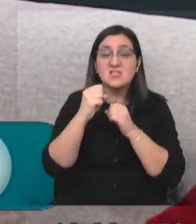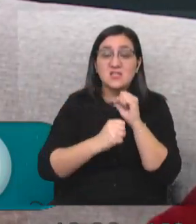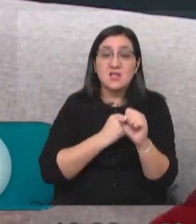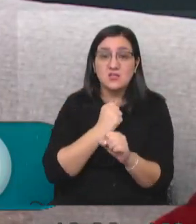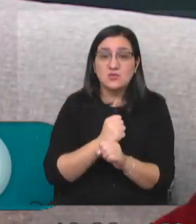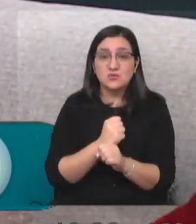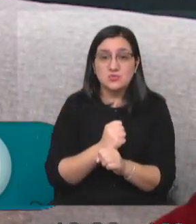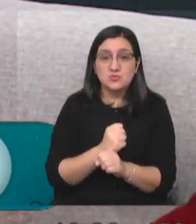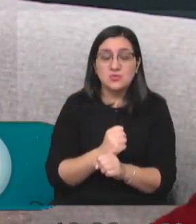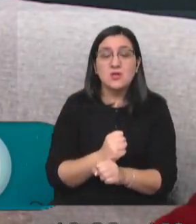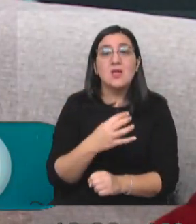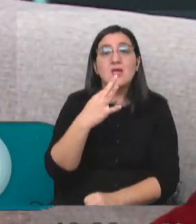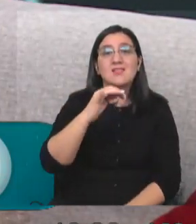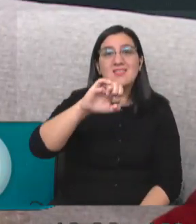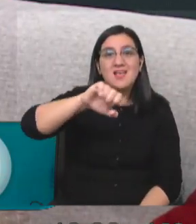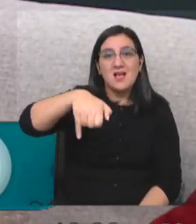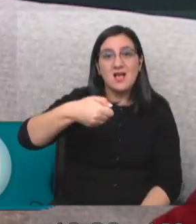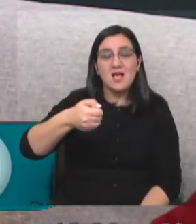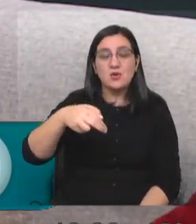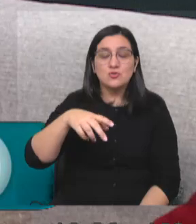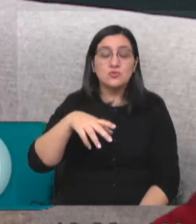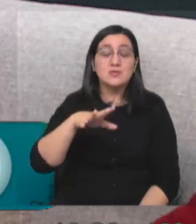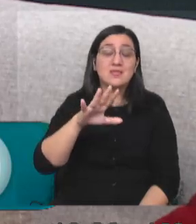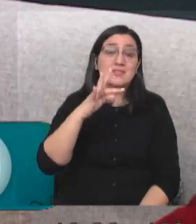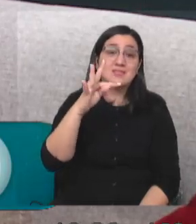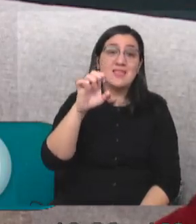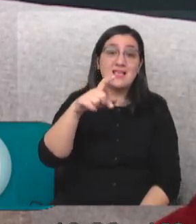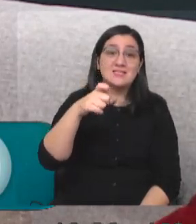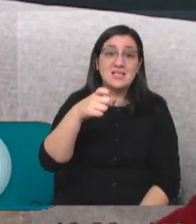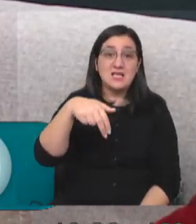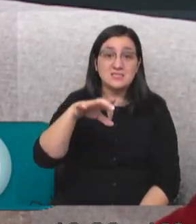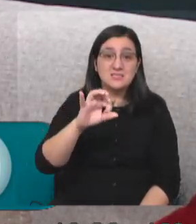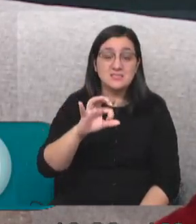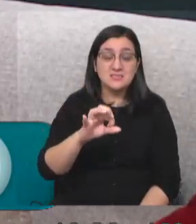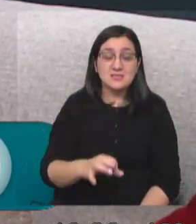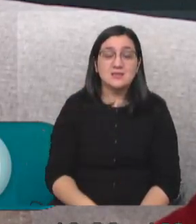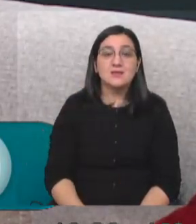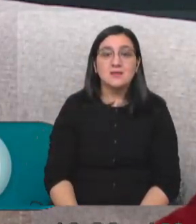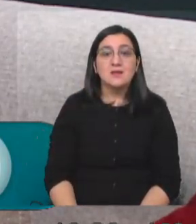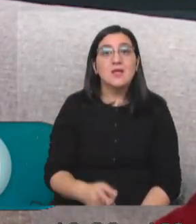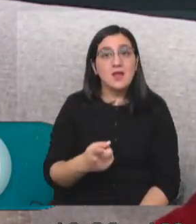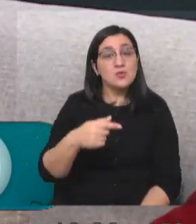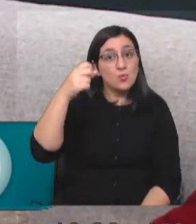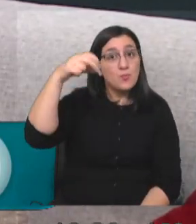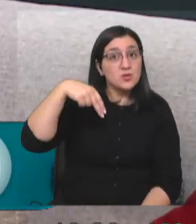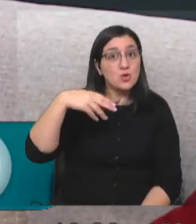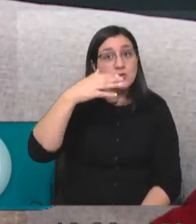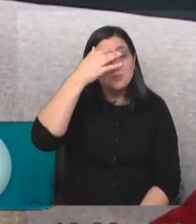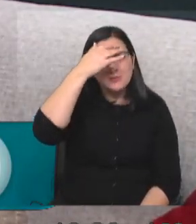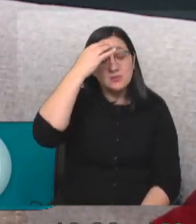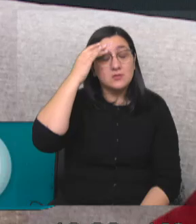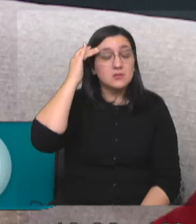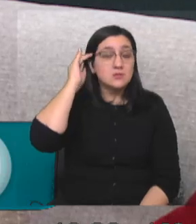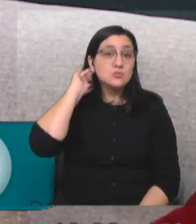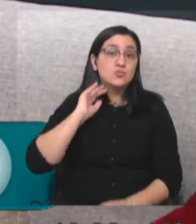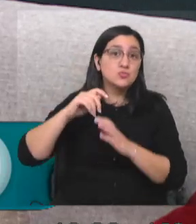no lo digo de casualidad, lo de tejano, siendo que es un estado bastante conservador. Él ha tenido posturas y su cine va un poquito